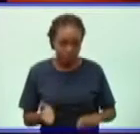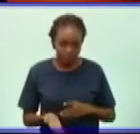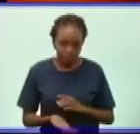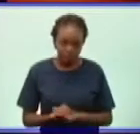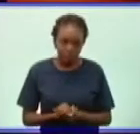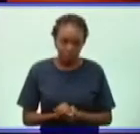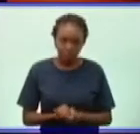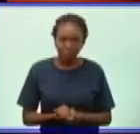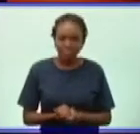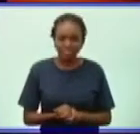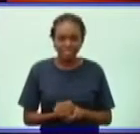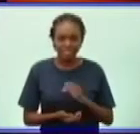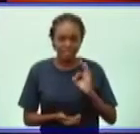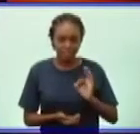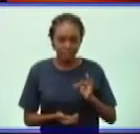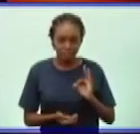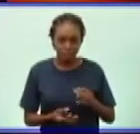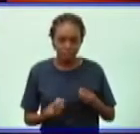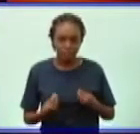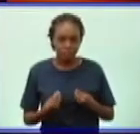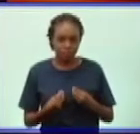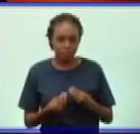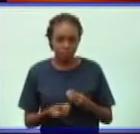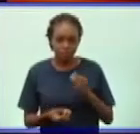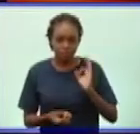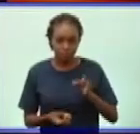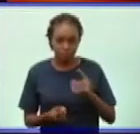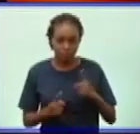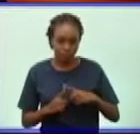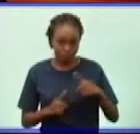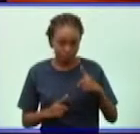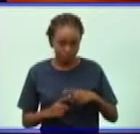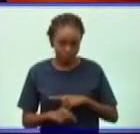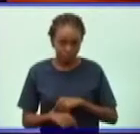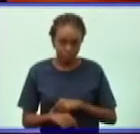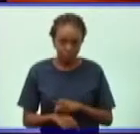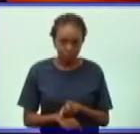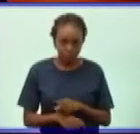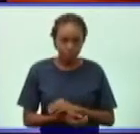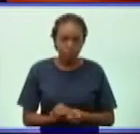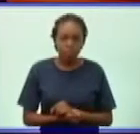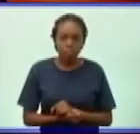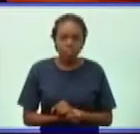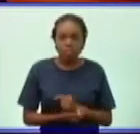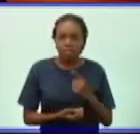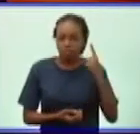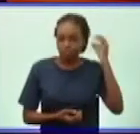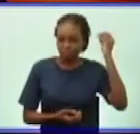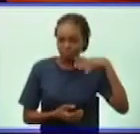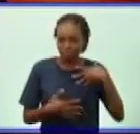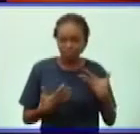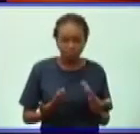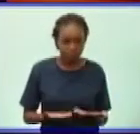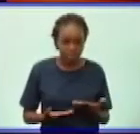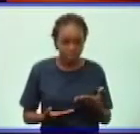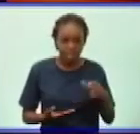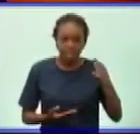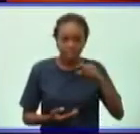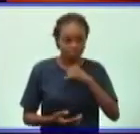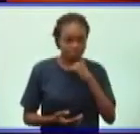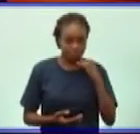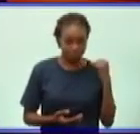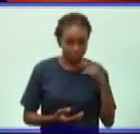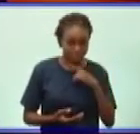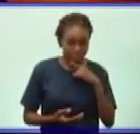a estas sustancias en el mismo tiempo y llegamos a la conclusión que el aceite vegetal varía su